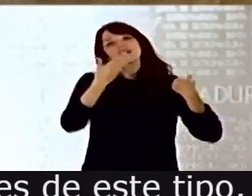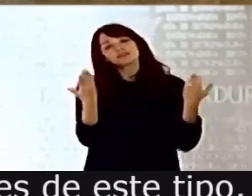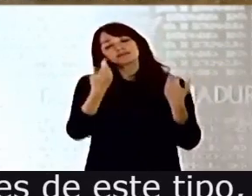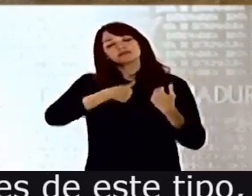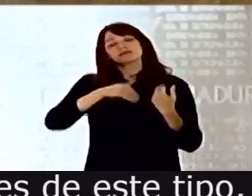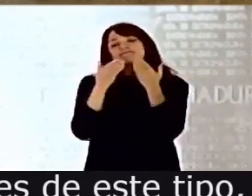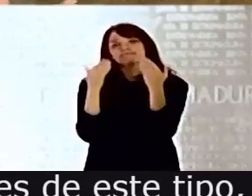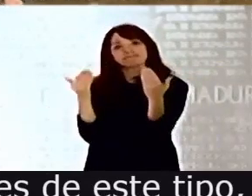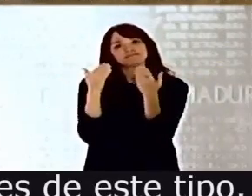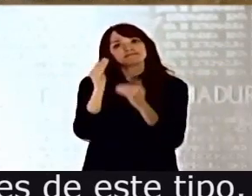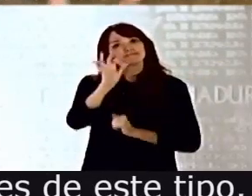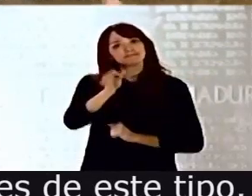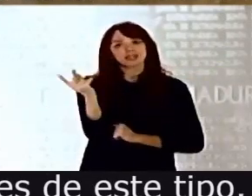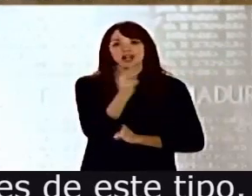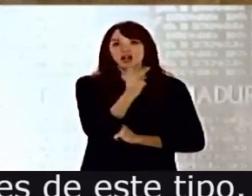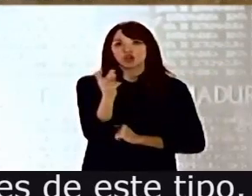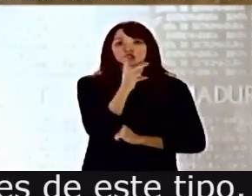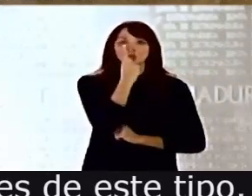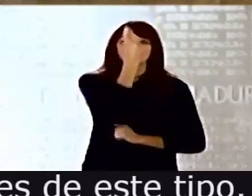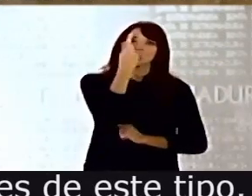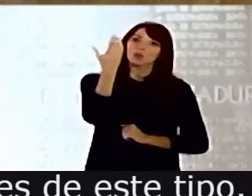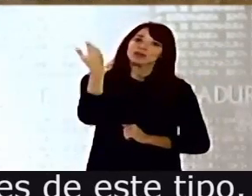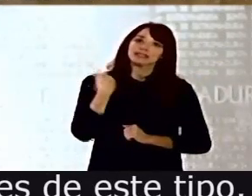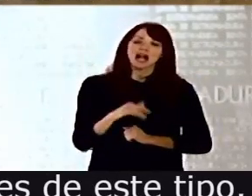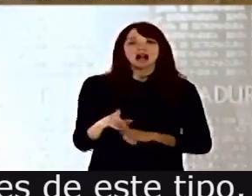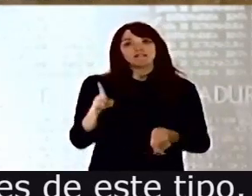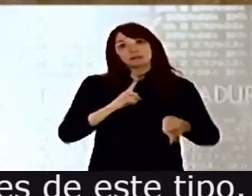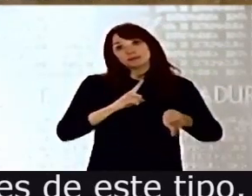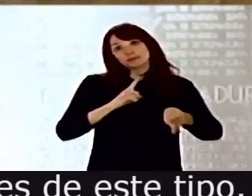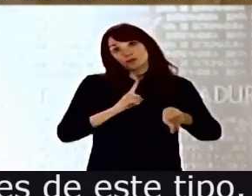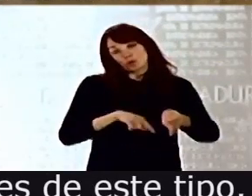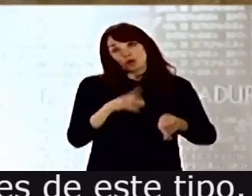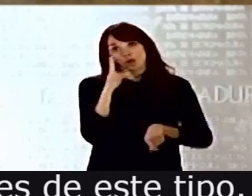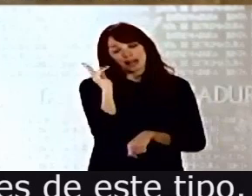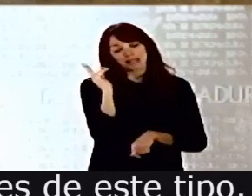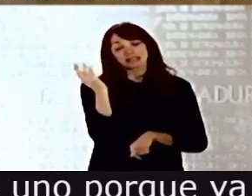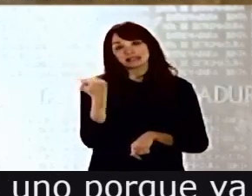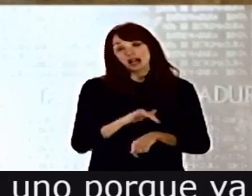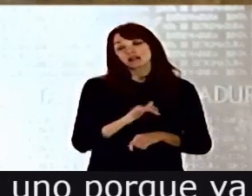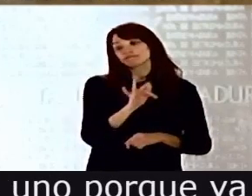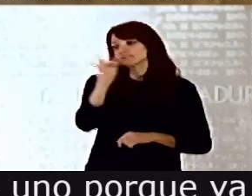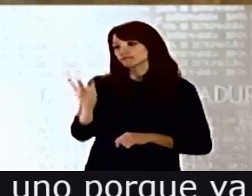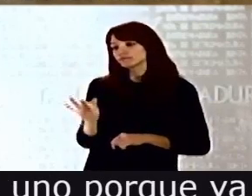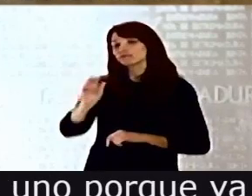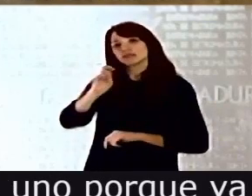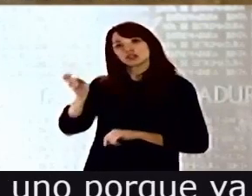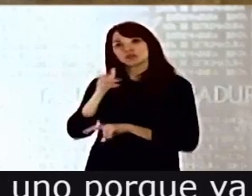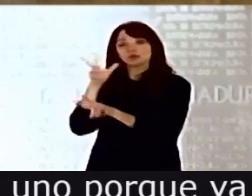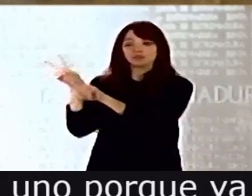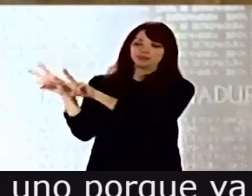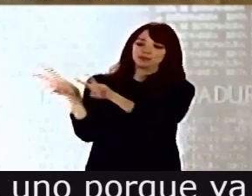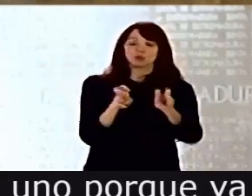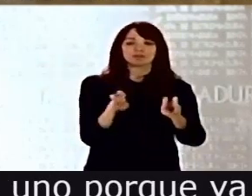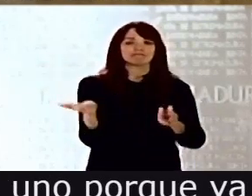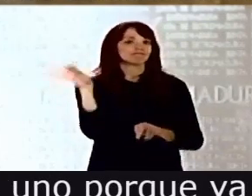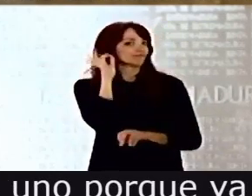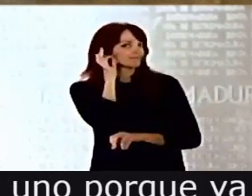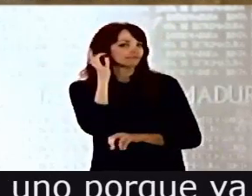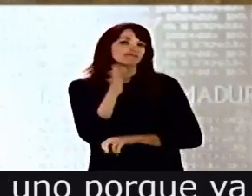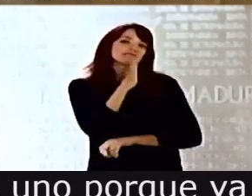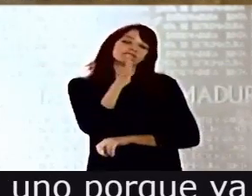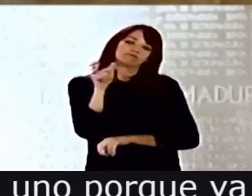agradecemos enormemente a los dos, uno porque ya le llegó la hora de jubilarse y a otro porque viene, a otra en este caso porque